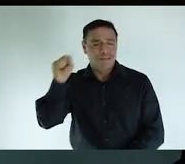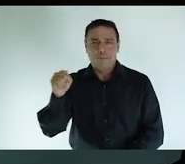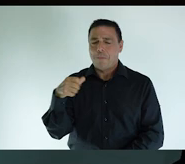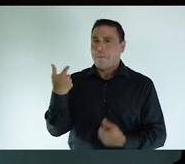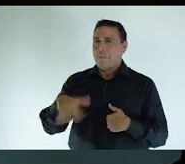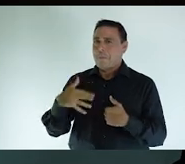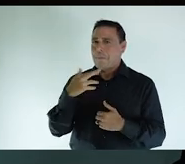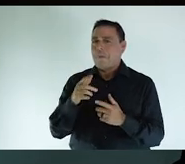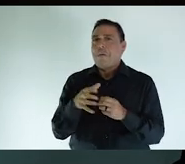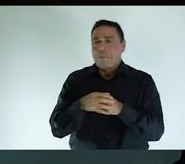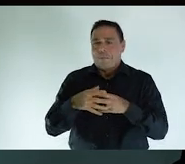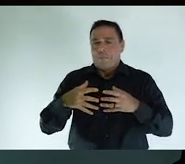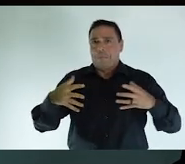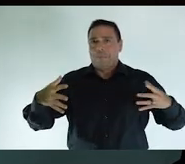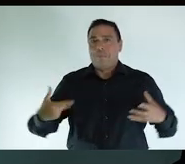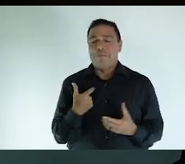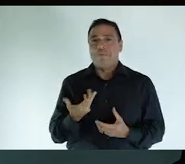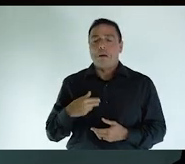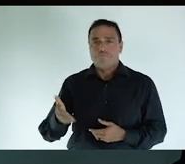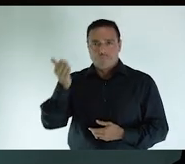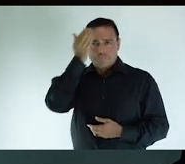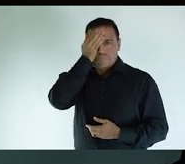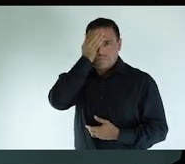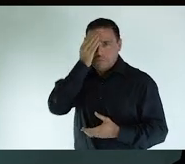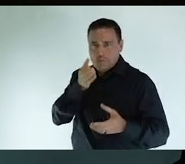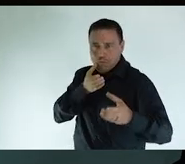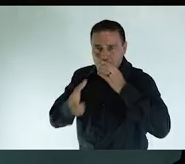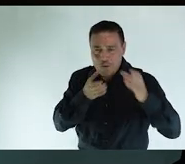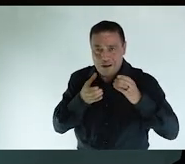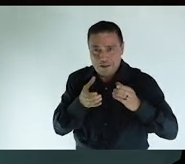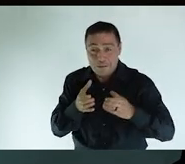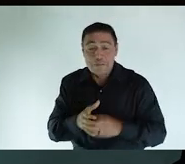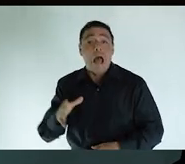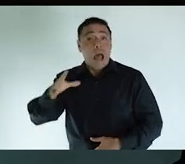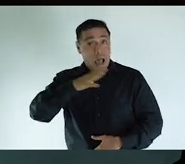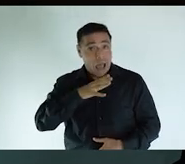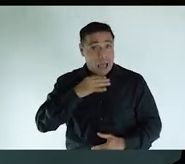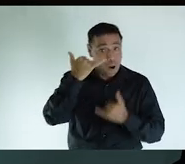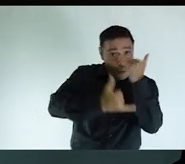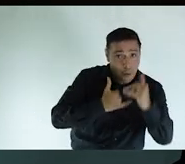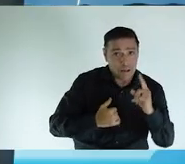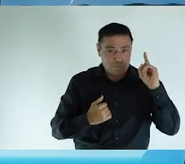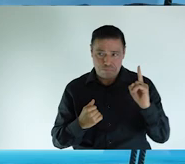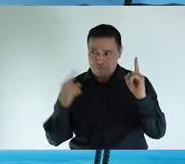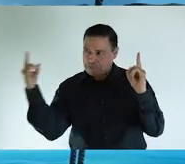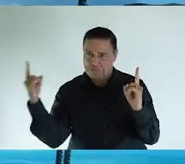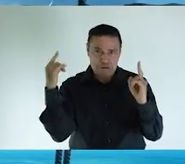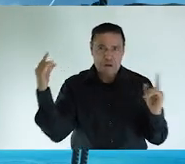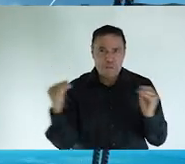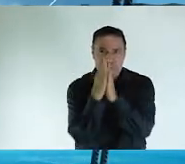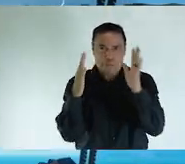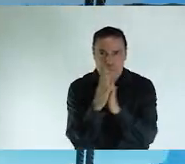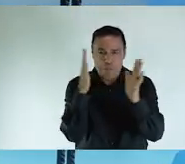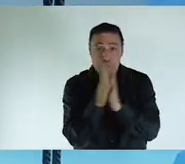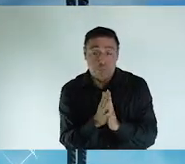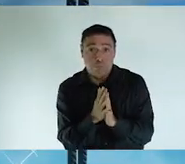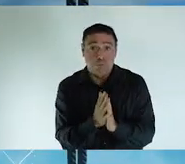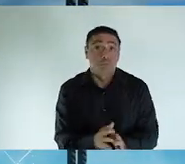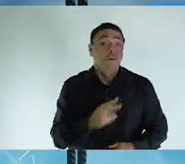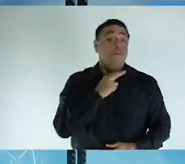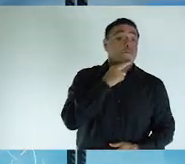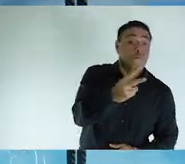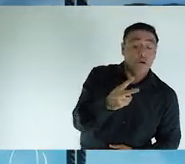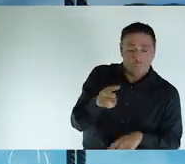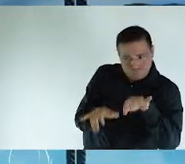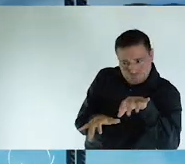acceder rápidamente a mensajes predefinidos, así como un amplio rango de gestos para comunicarse de manera no verbal, o banderas